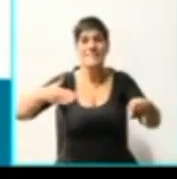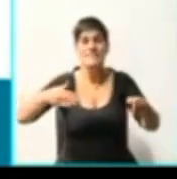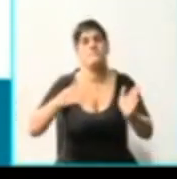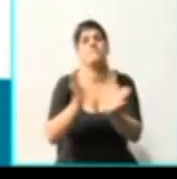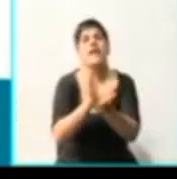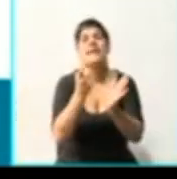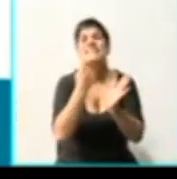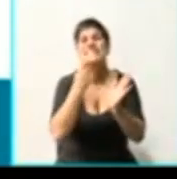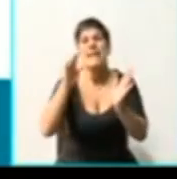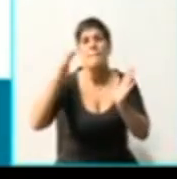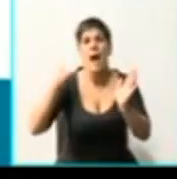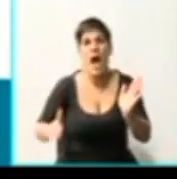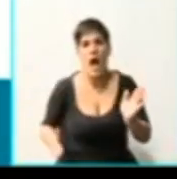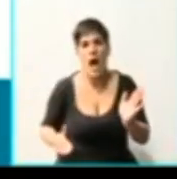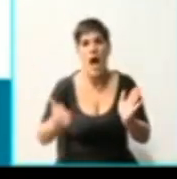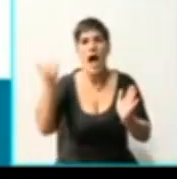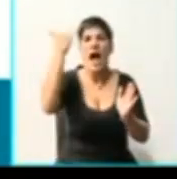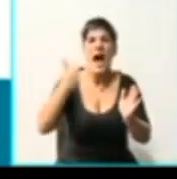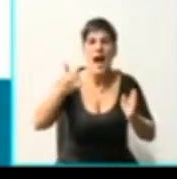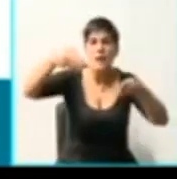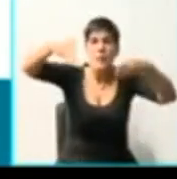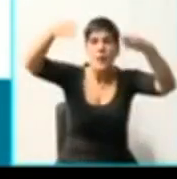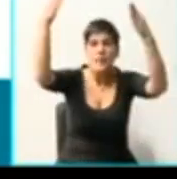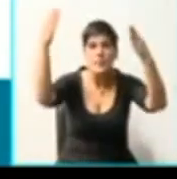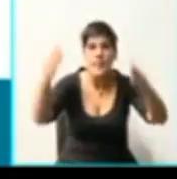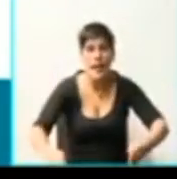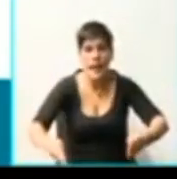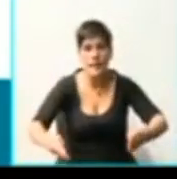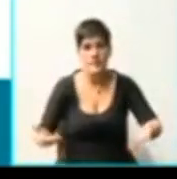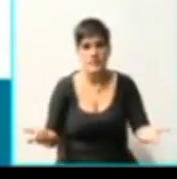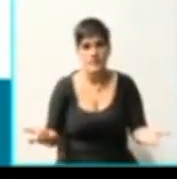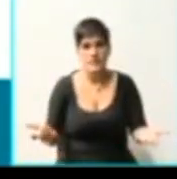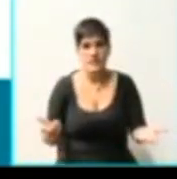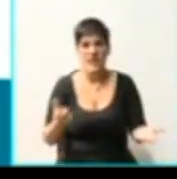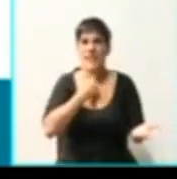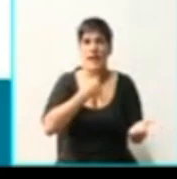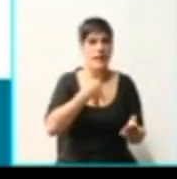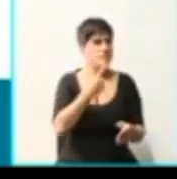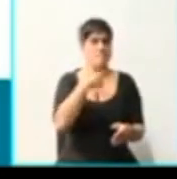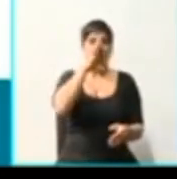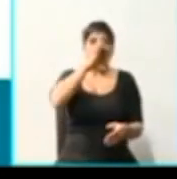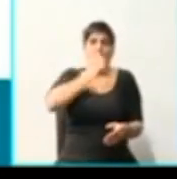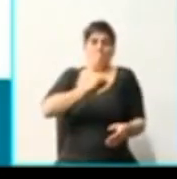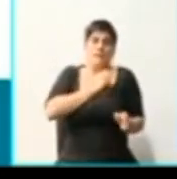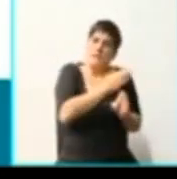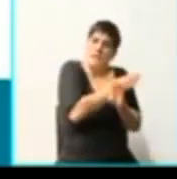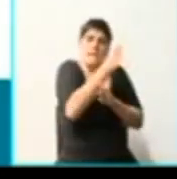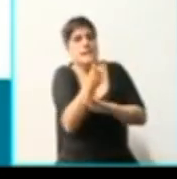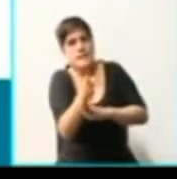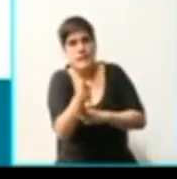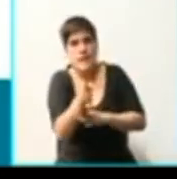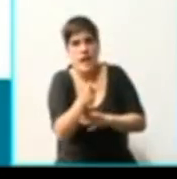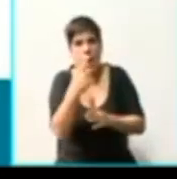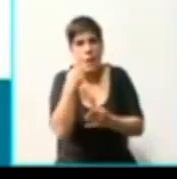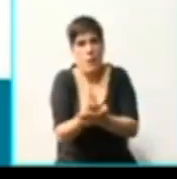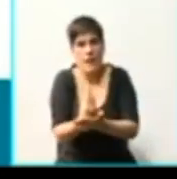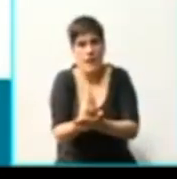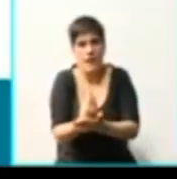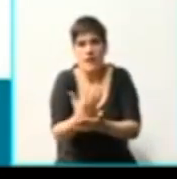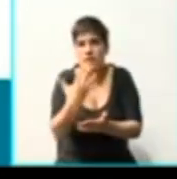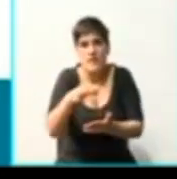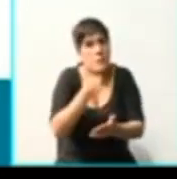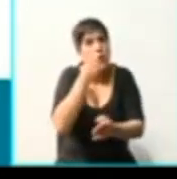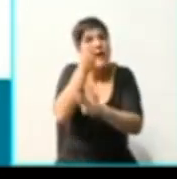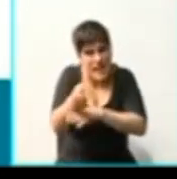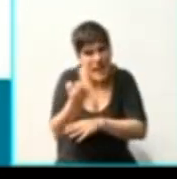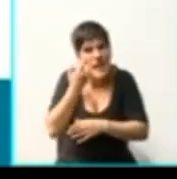desde el piso hasta el techo. Nos quieren obligar a mudarnos allí con un salvavidas de plomo de una hipoteca